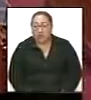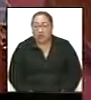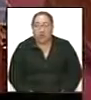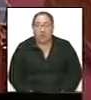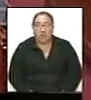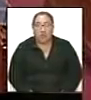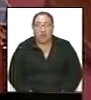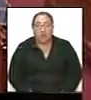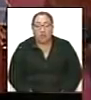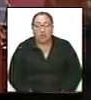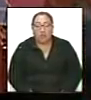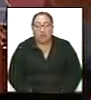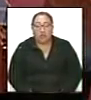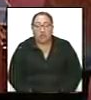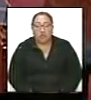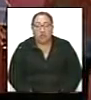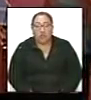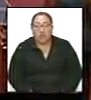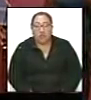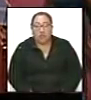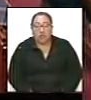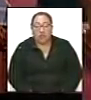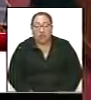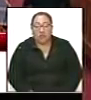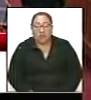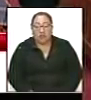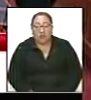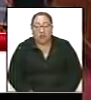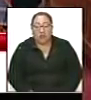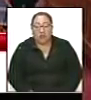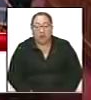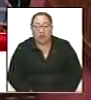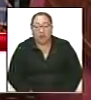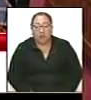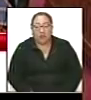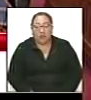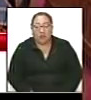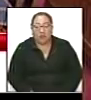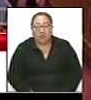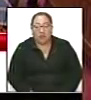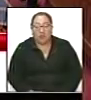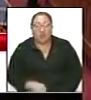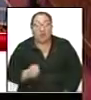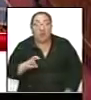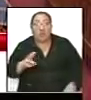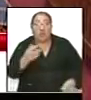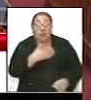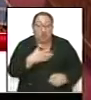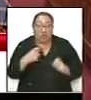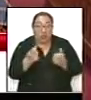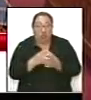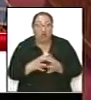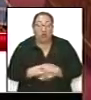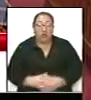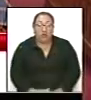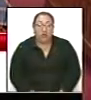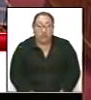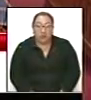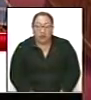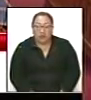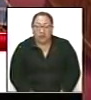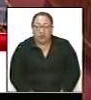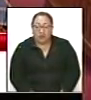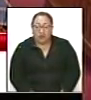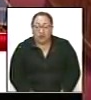Bien, tal como lo ha señalado el titular del Parlamento Nacional, Daniel Salaverry